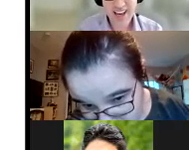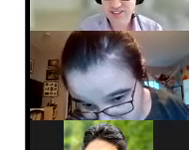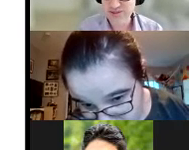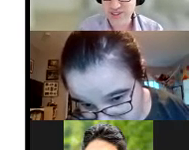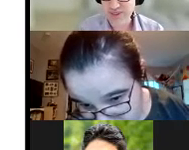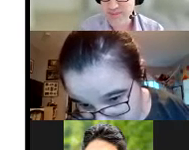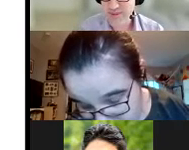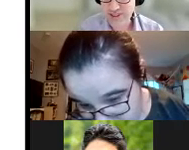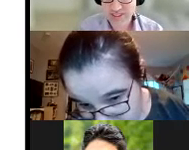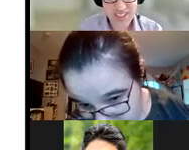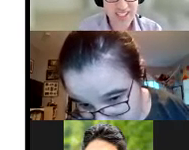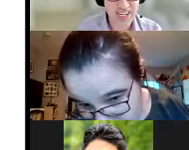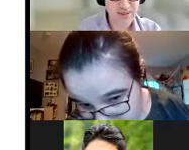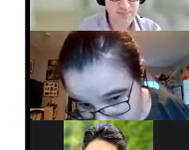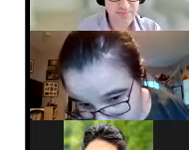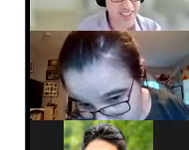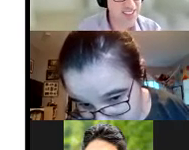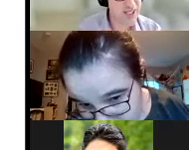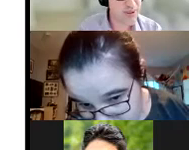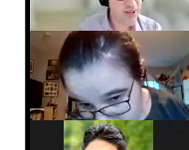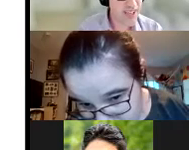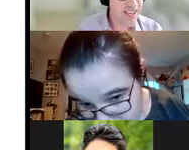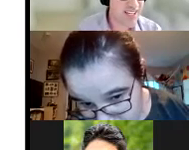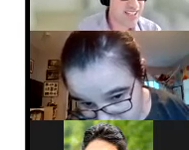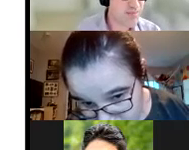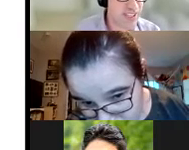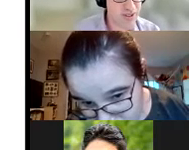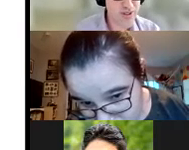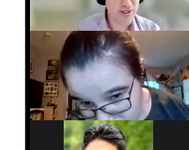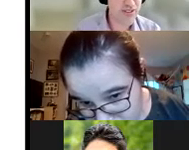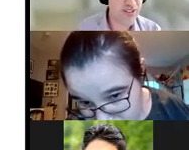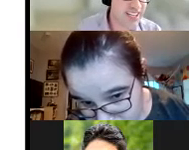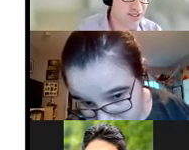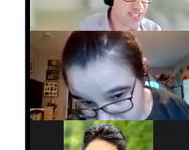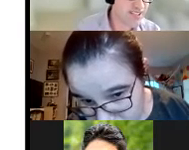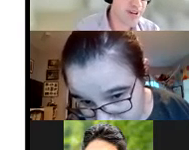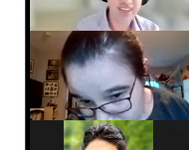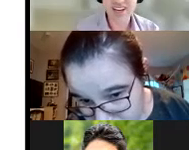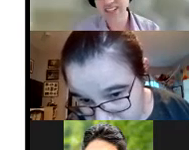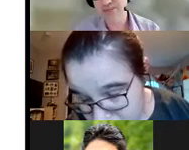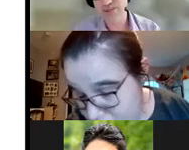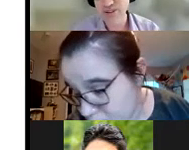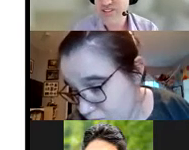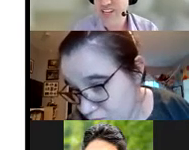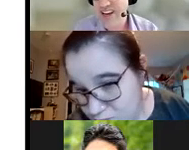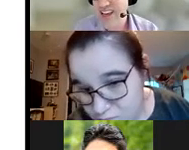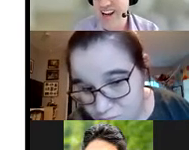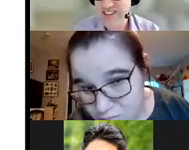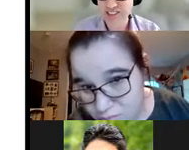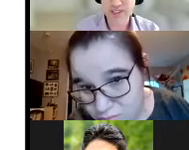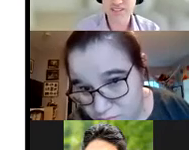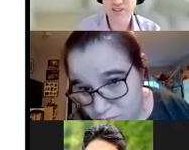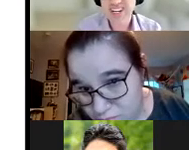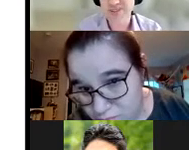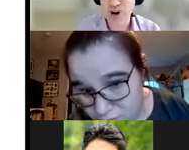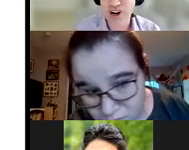check y no sé. Y entonces, ¿cómo usted pudo leer mi ensayo? Y entonces, Darren estaba